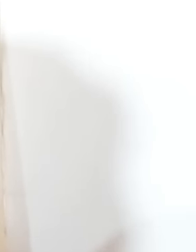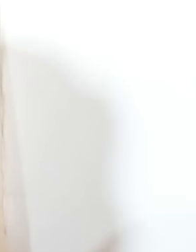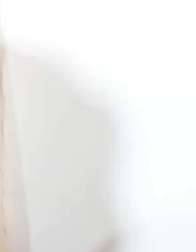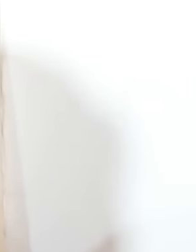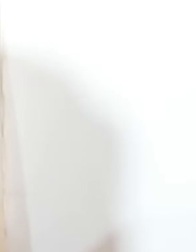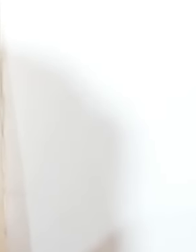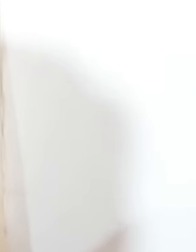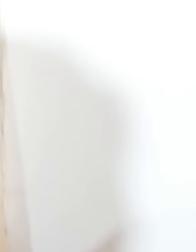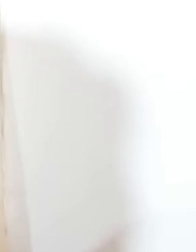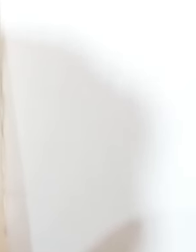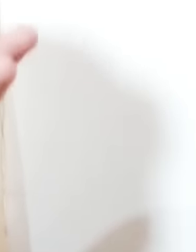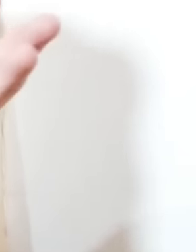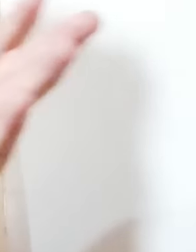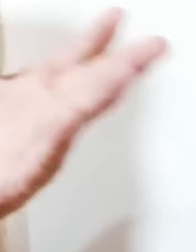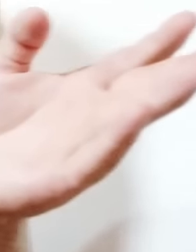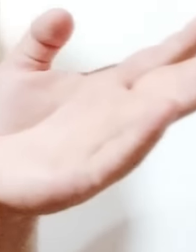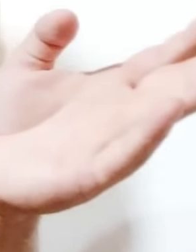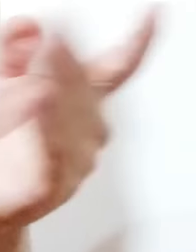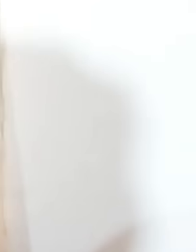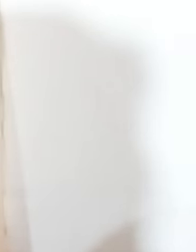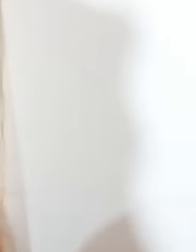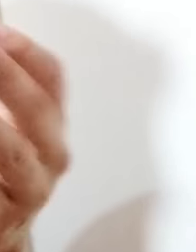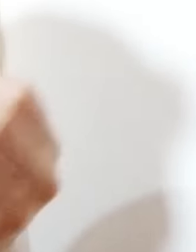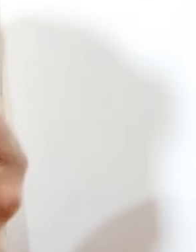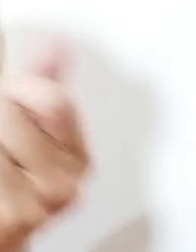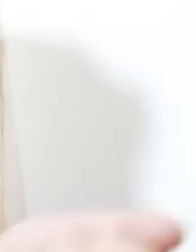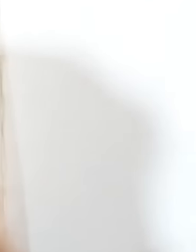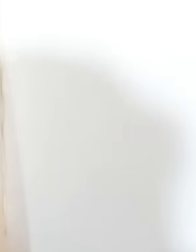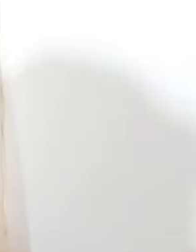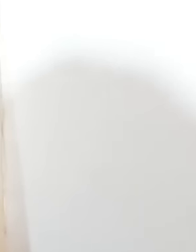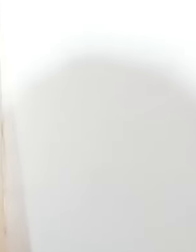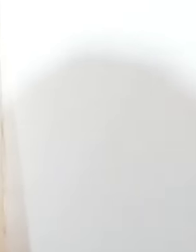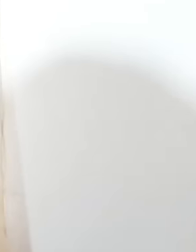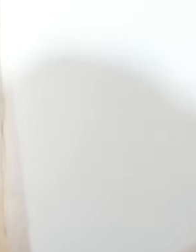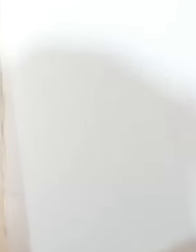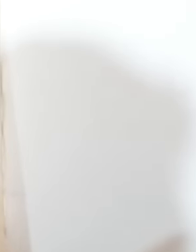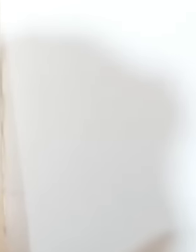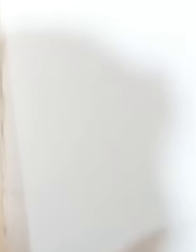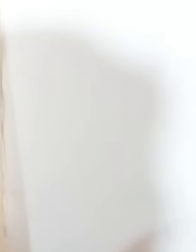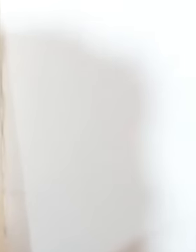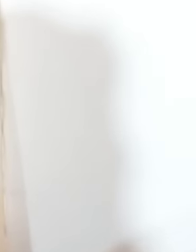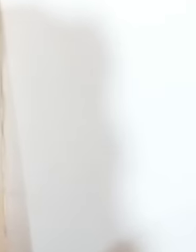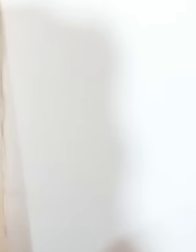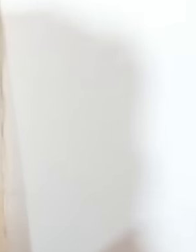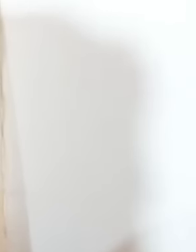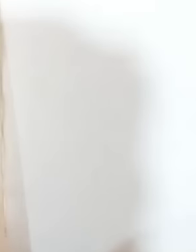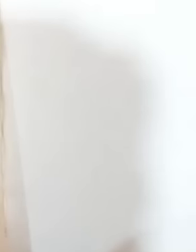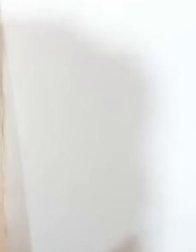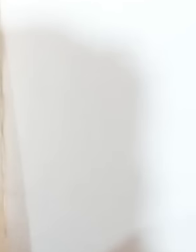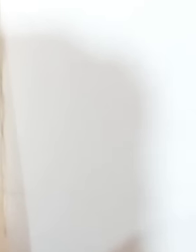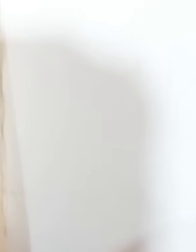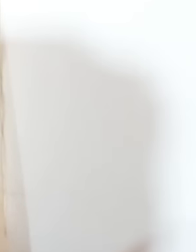preguntas con lujos y detalles. Ahí nombró, antes de una reforma fiscal primero tenés que controlar a los